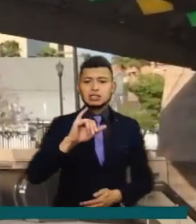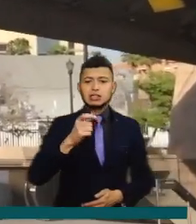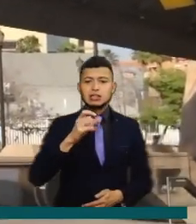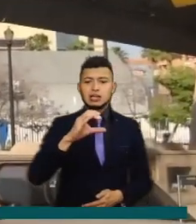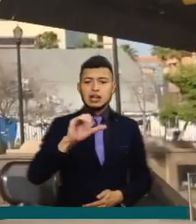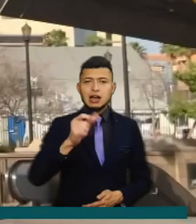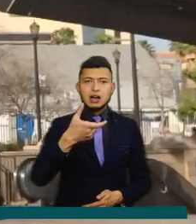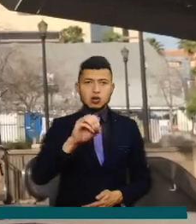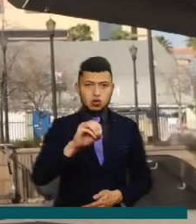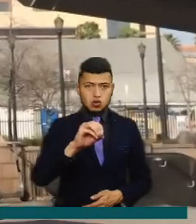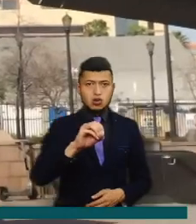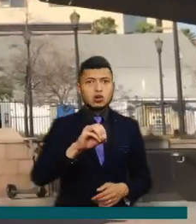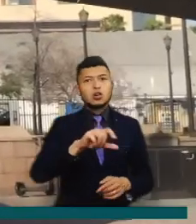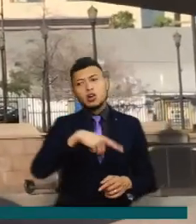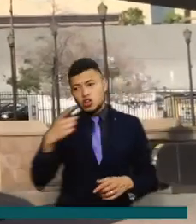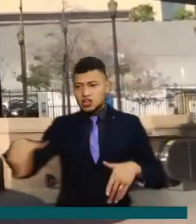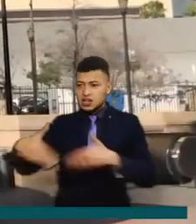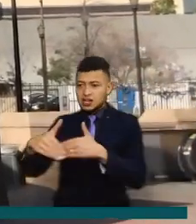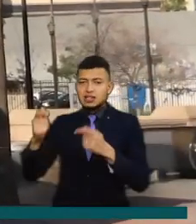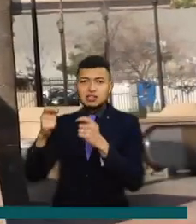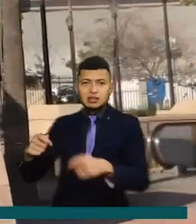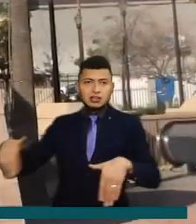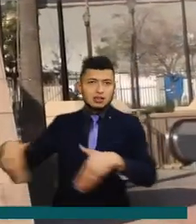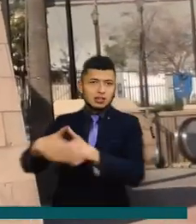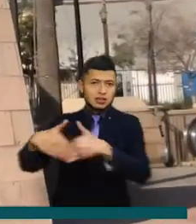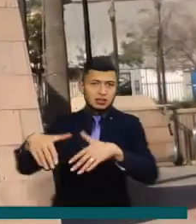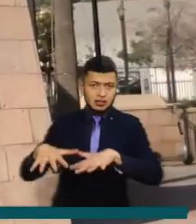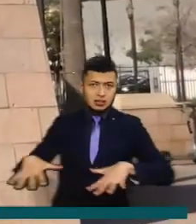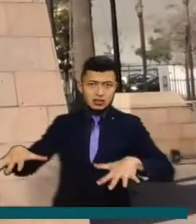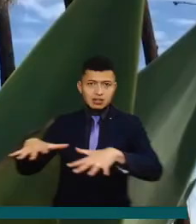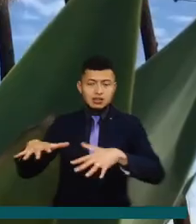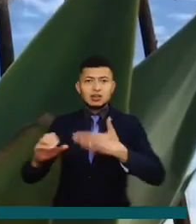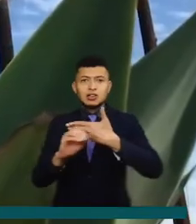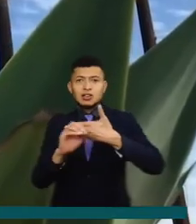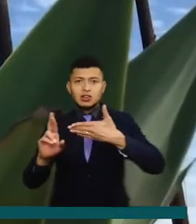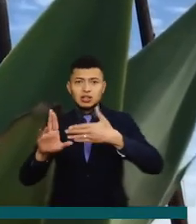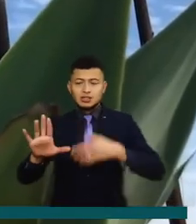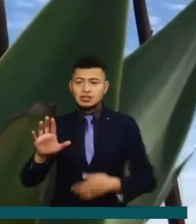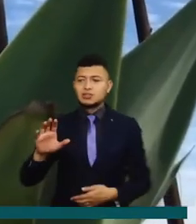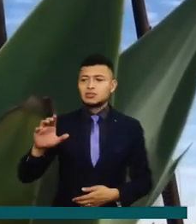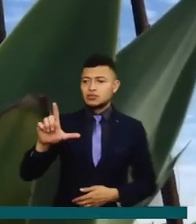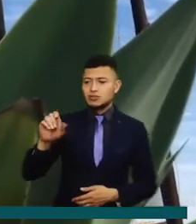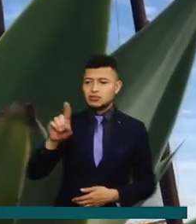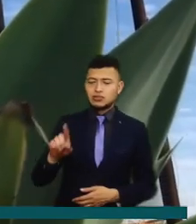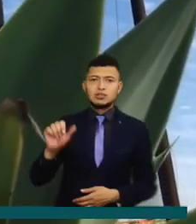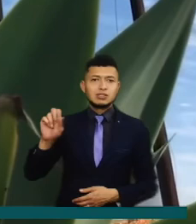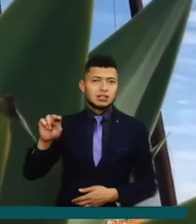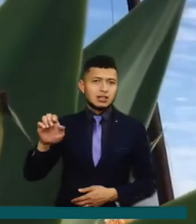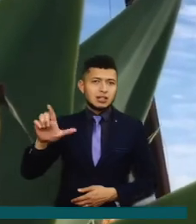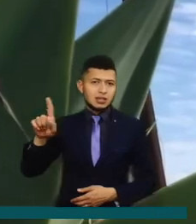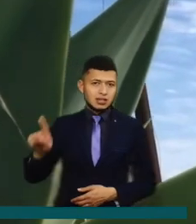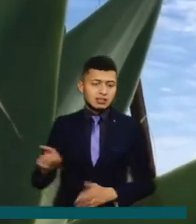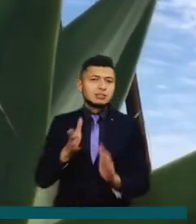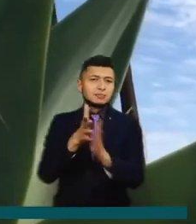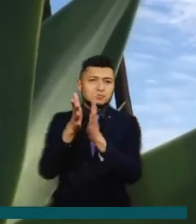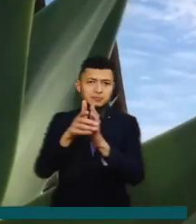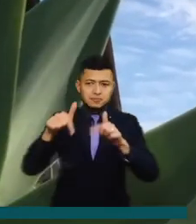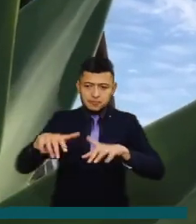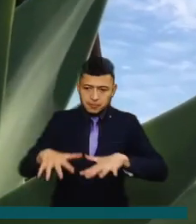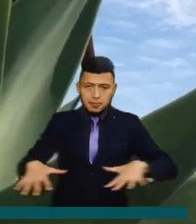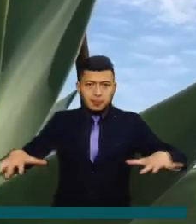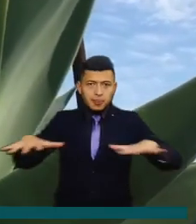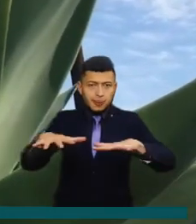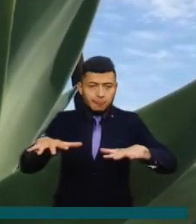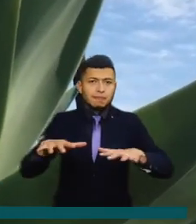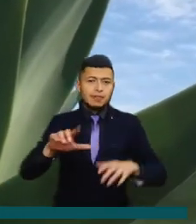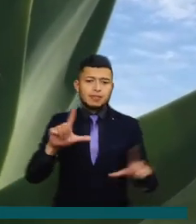y la otra aquí, en Boyle Heights, en el este de Los Ángeles. Reportando desde Los Ángeles, California, para